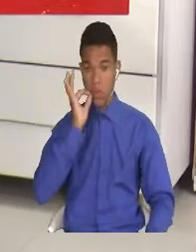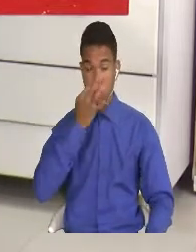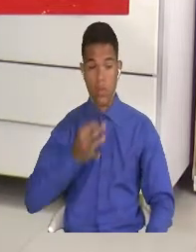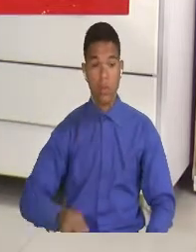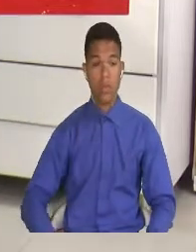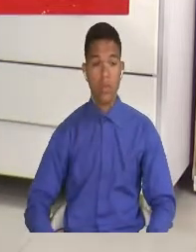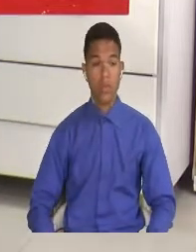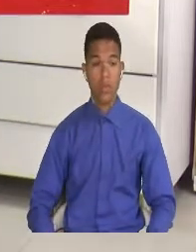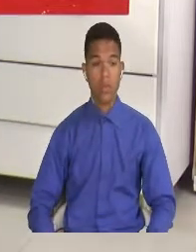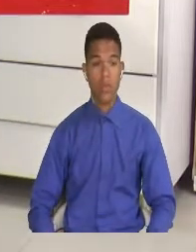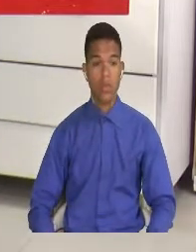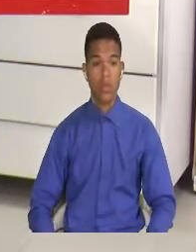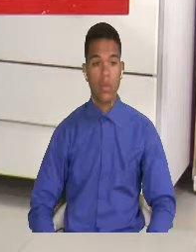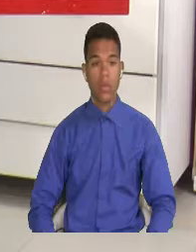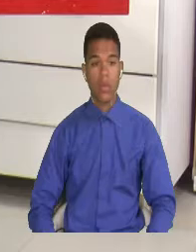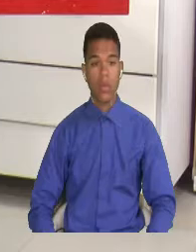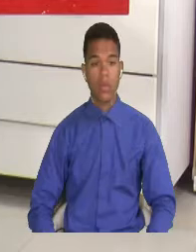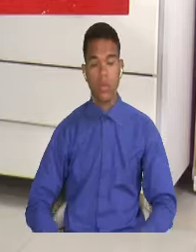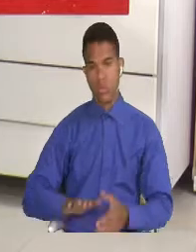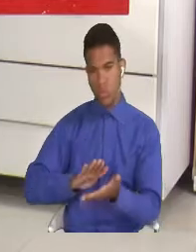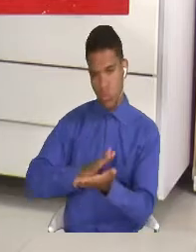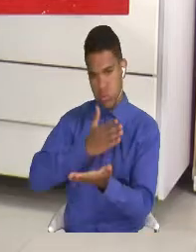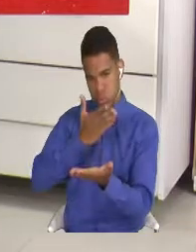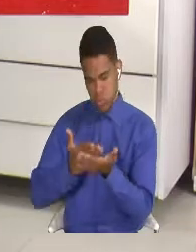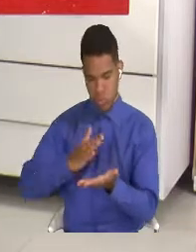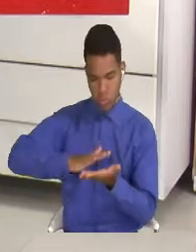bastante adelantado nuestro lomo. Sí, entonces